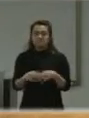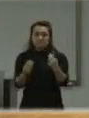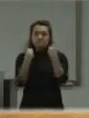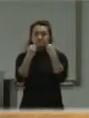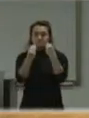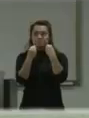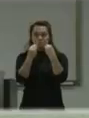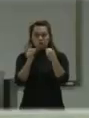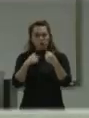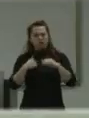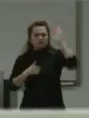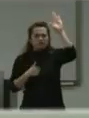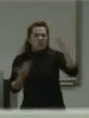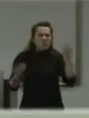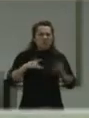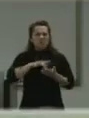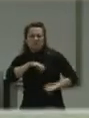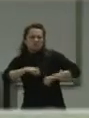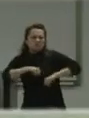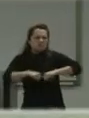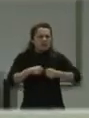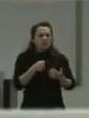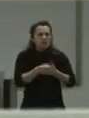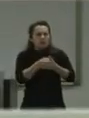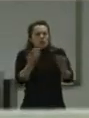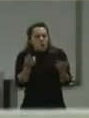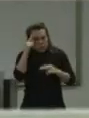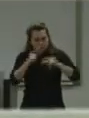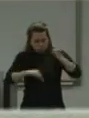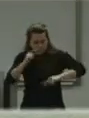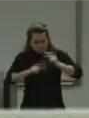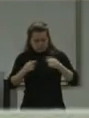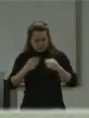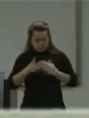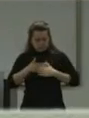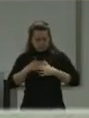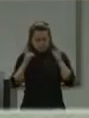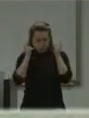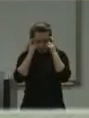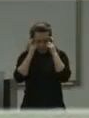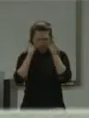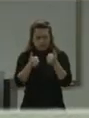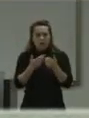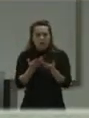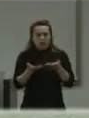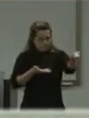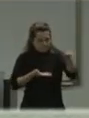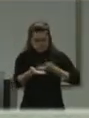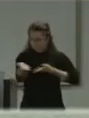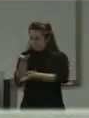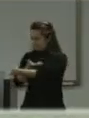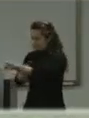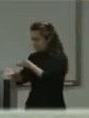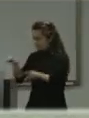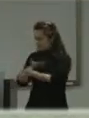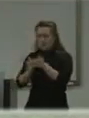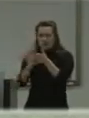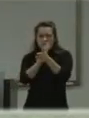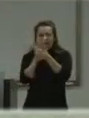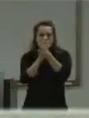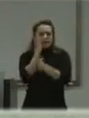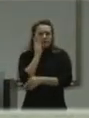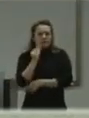de información sino que construían su conocimiento aportándose unos a otros contándonos sus experiencias